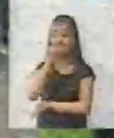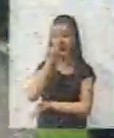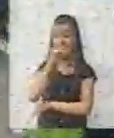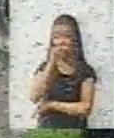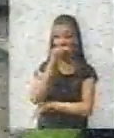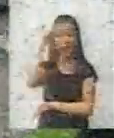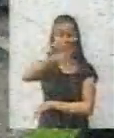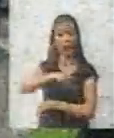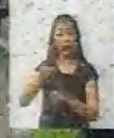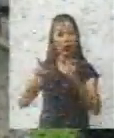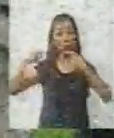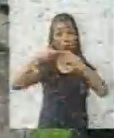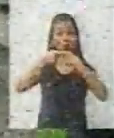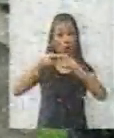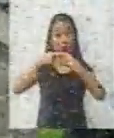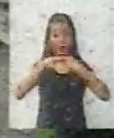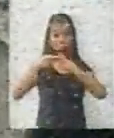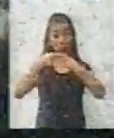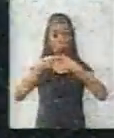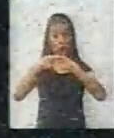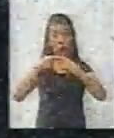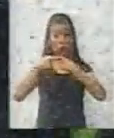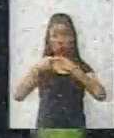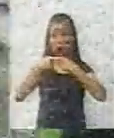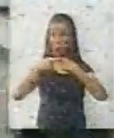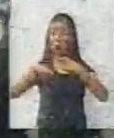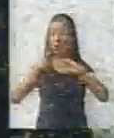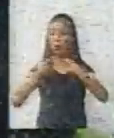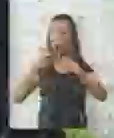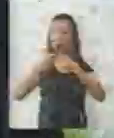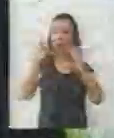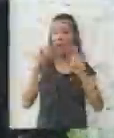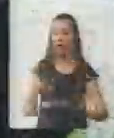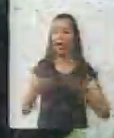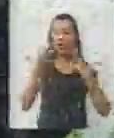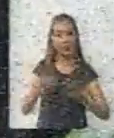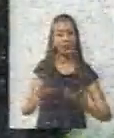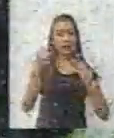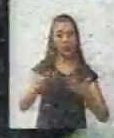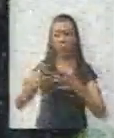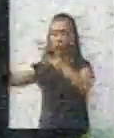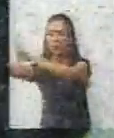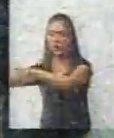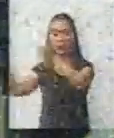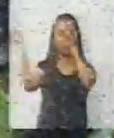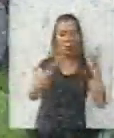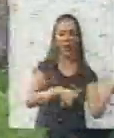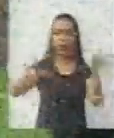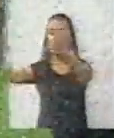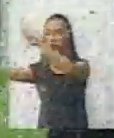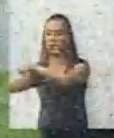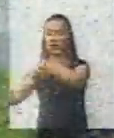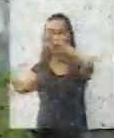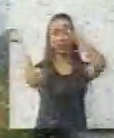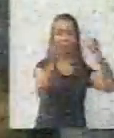Hualampa, porque él empezó este problema. Él empezó en la puerta, en el acceso, a no permitir que ingresemos a nuestra fuente